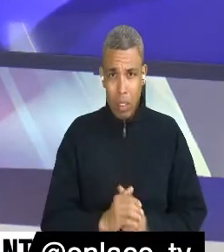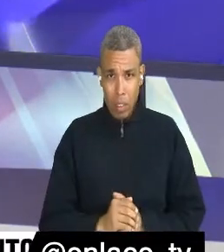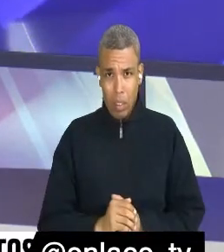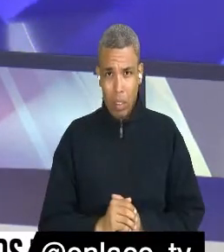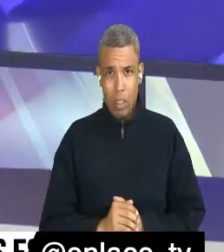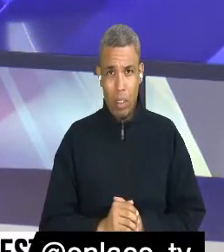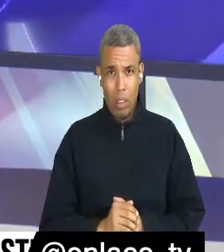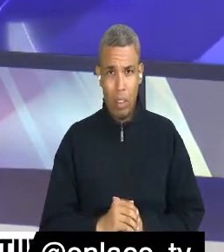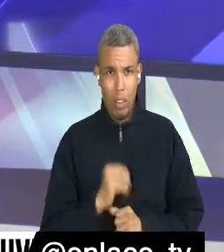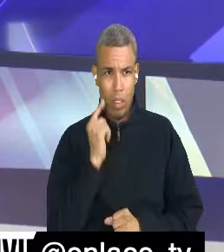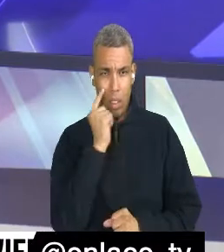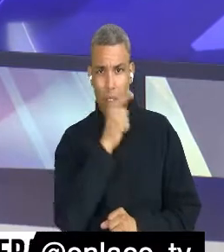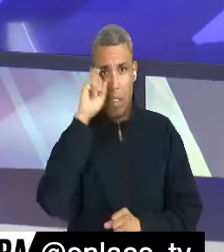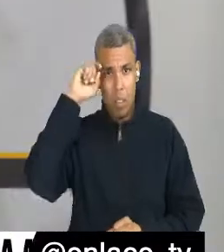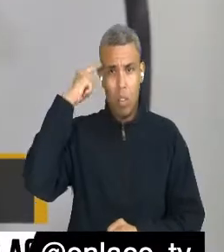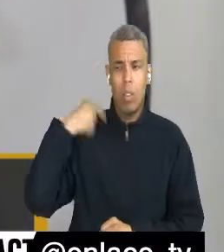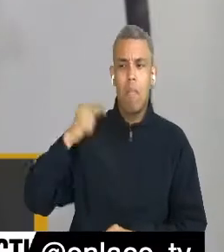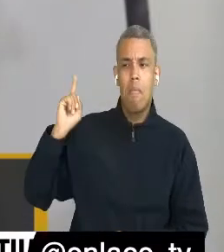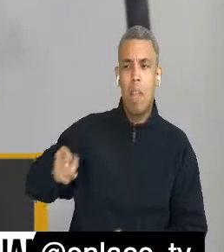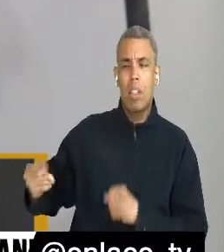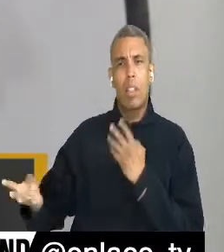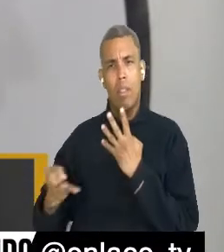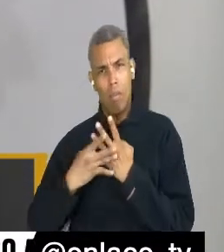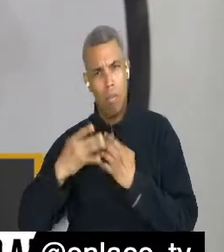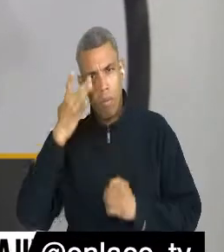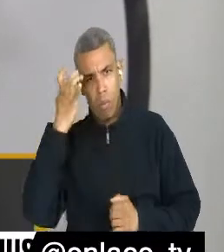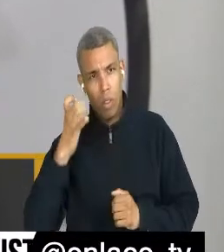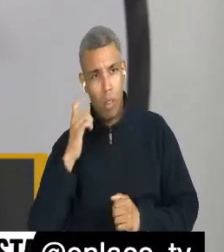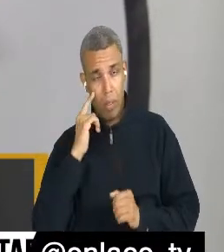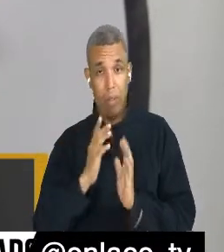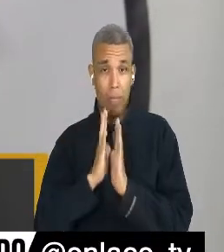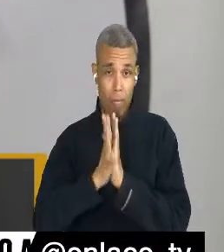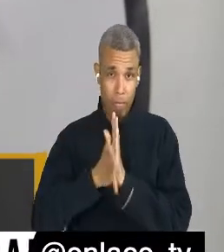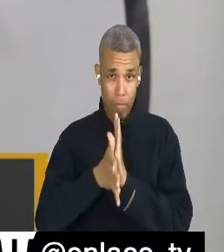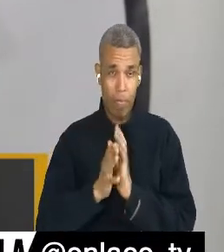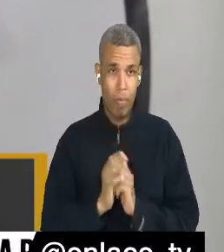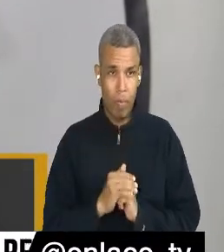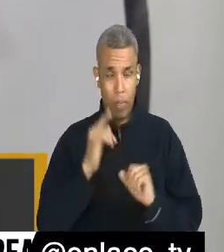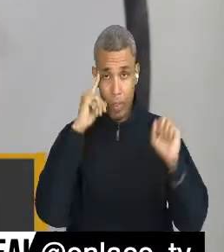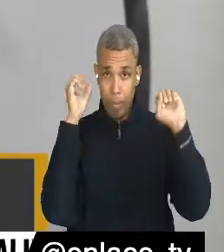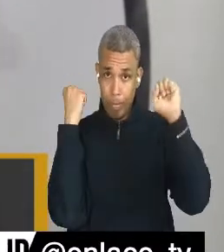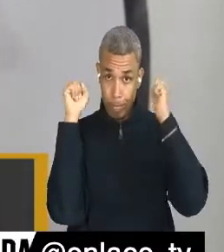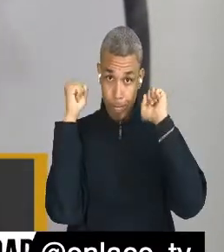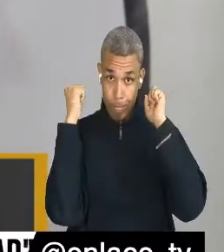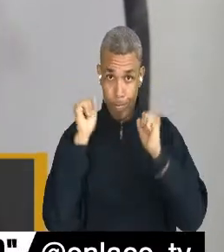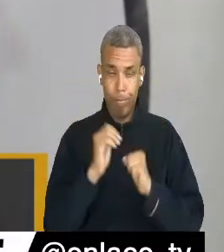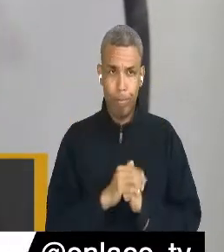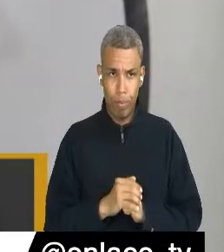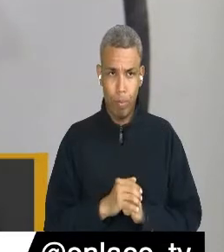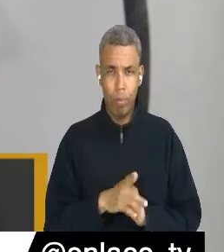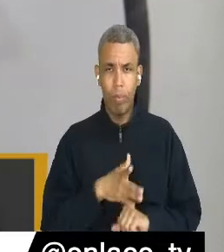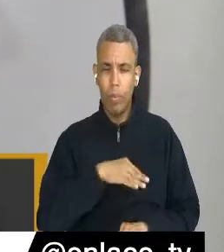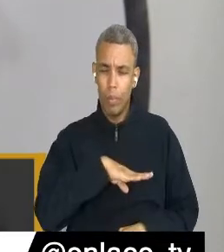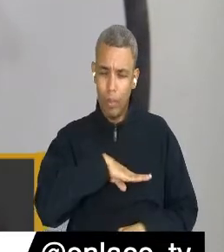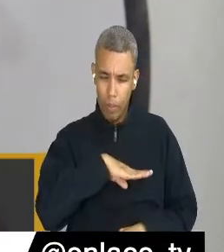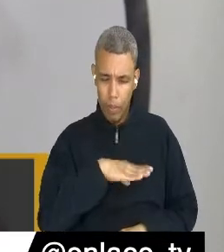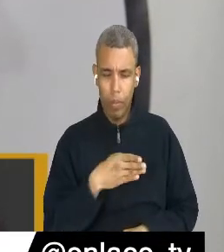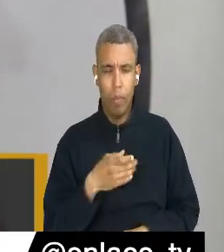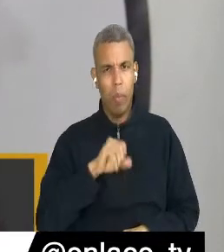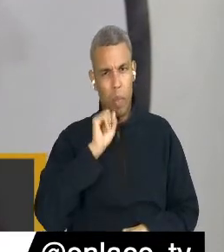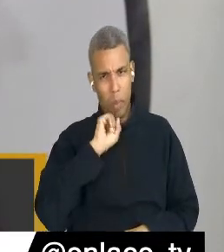colaboradores de la insurgencia. Queremos manifestar nuestra preocupación. Solicitarle a los alcaldes de turno que generen las